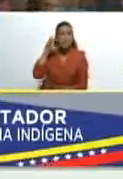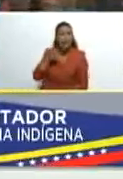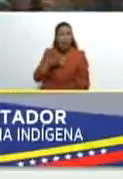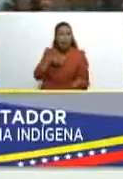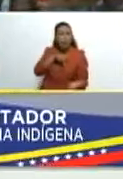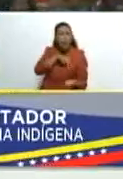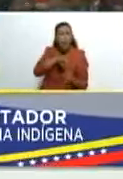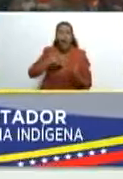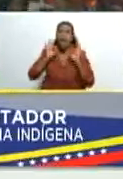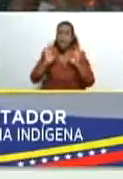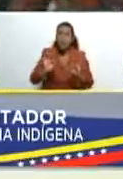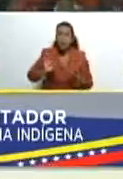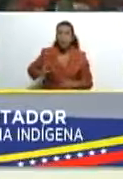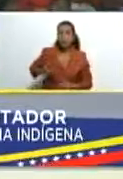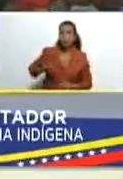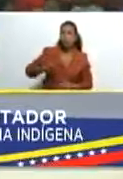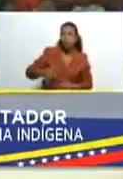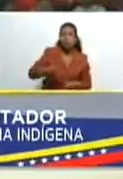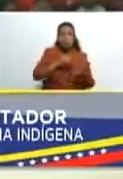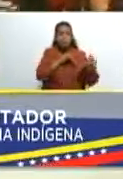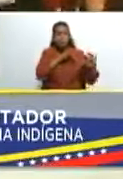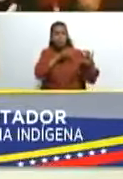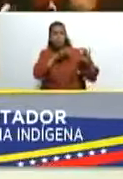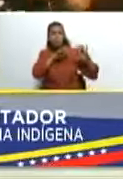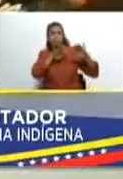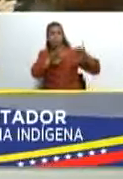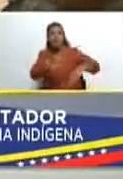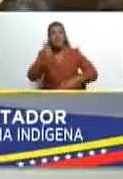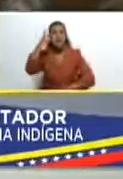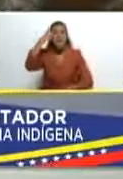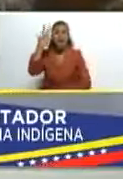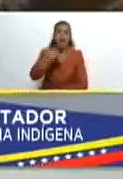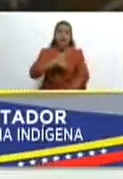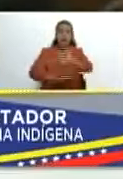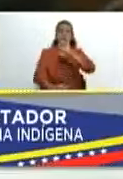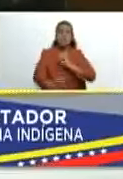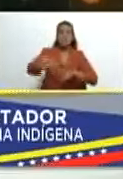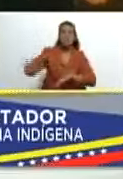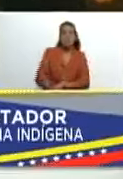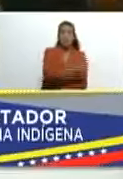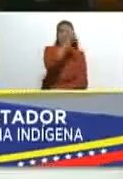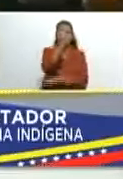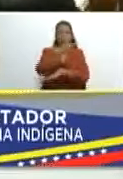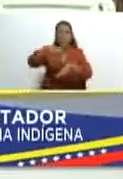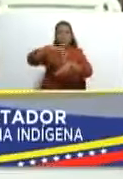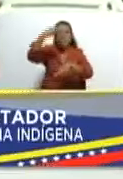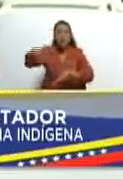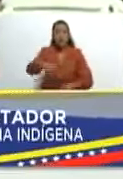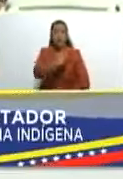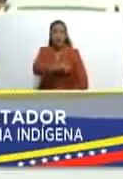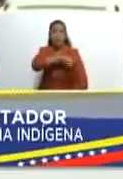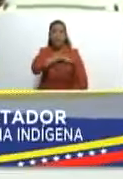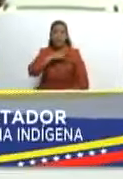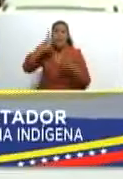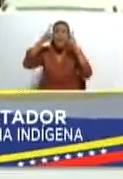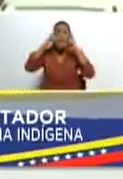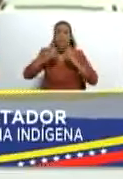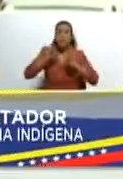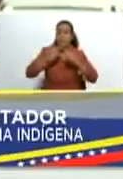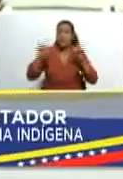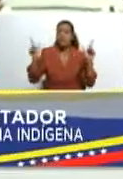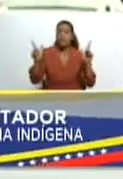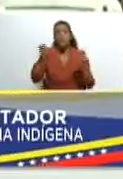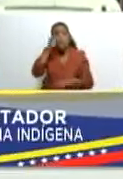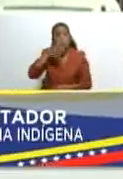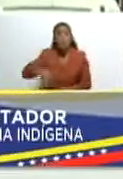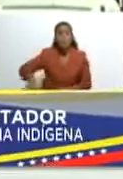fue destinado a esa hermosa marcha del Día de la Resistencia y de la Descolonización de toda nuestra América. Nuestros